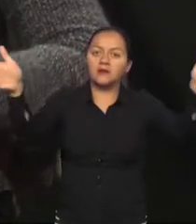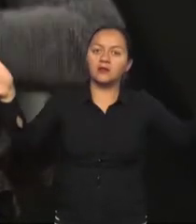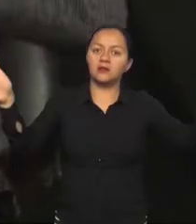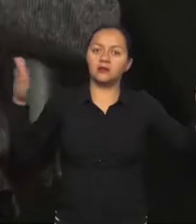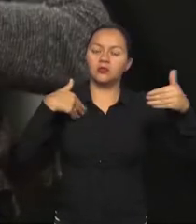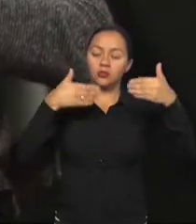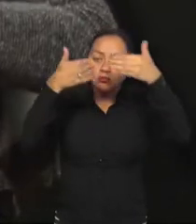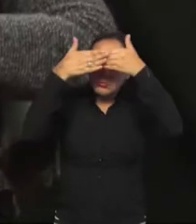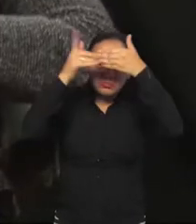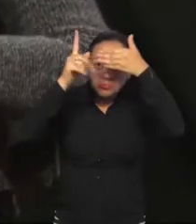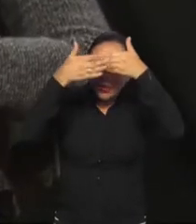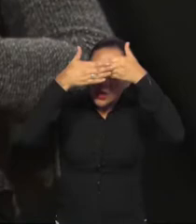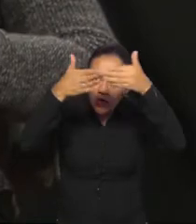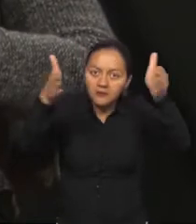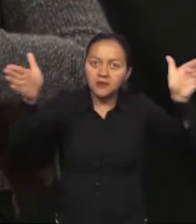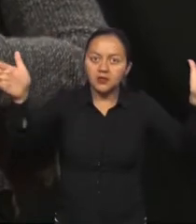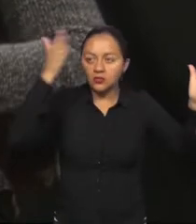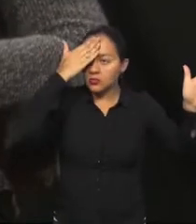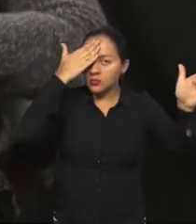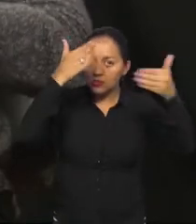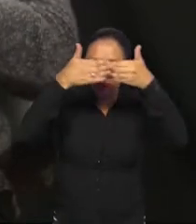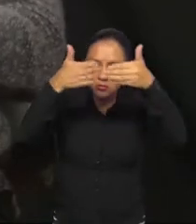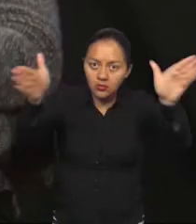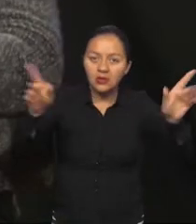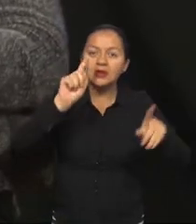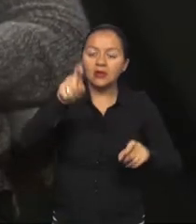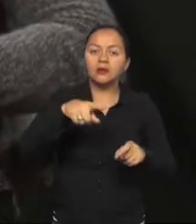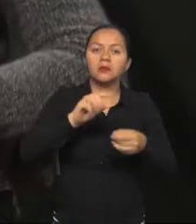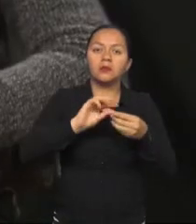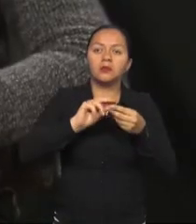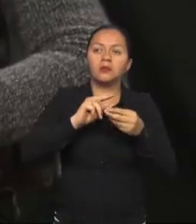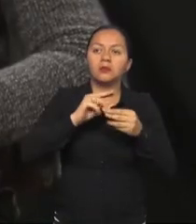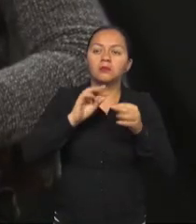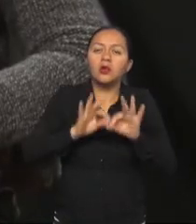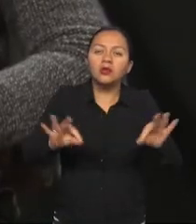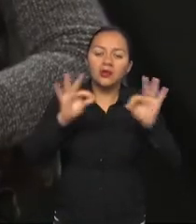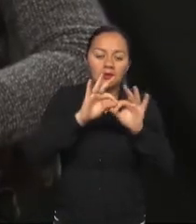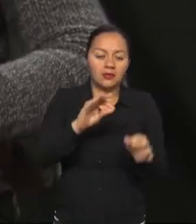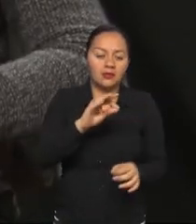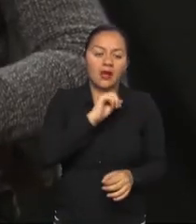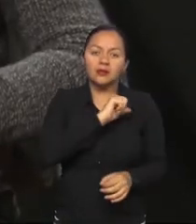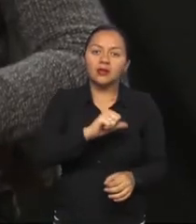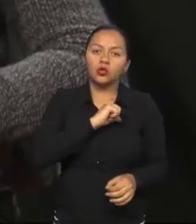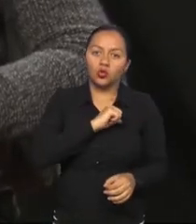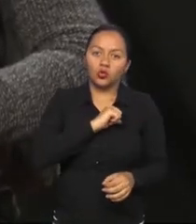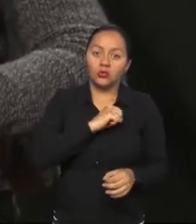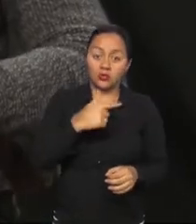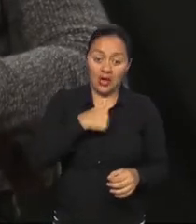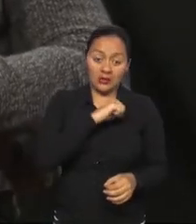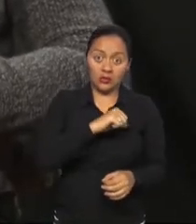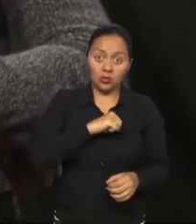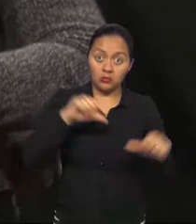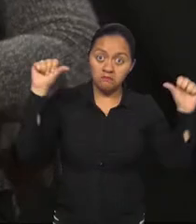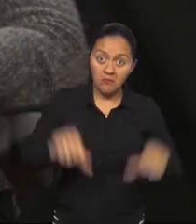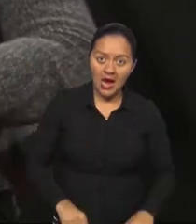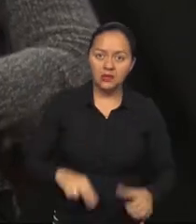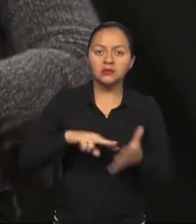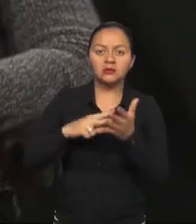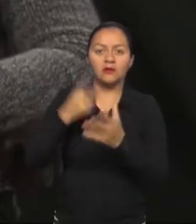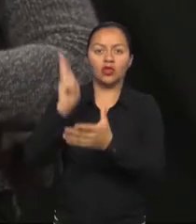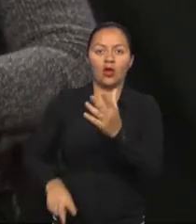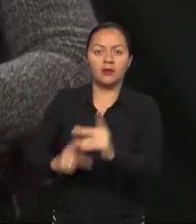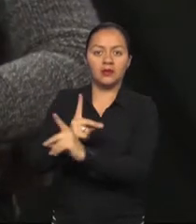Comprender que uno tiene una actitud que discapacita al otro, que la persona no tiene